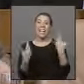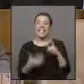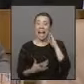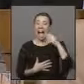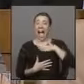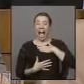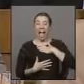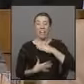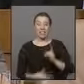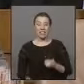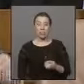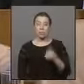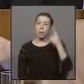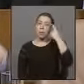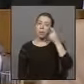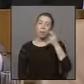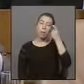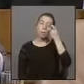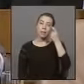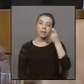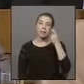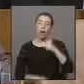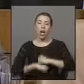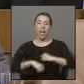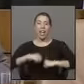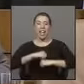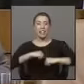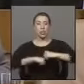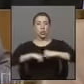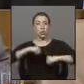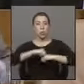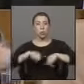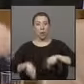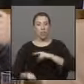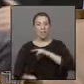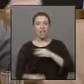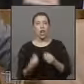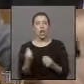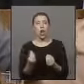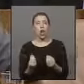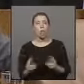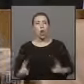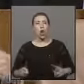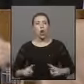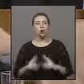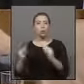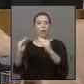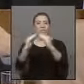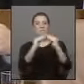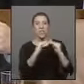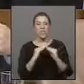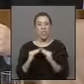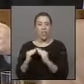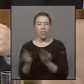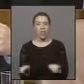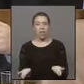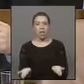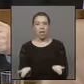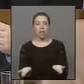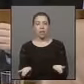en este momento. Pero cuando pensamos en la estructura del andar de nuestro Chile, ¿cómo construimos las viviendas? ¿Cómo construimos